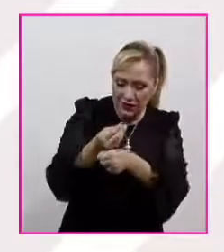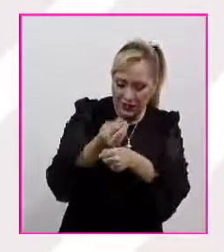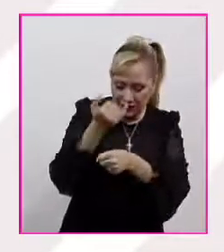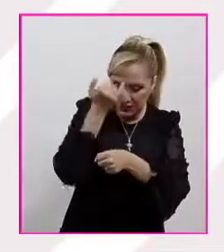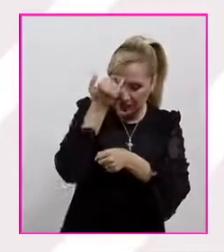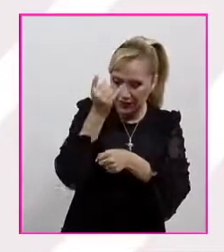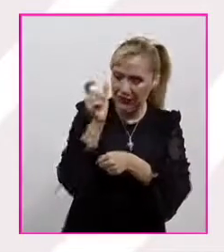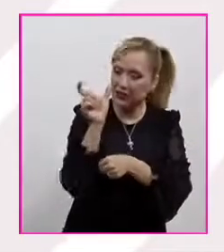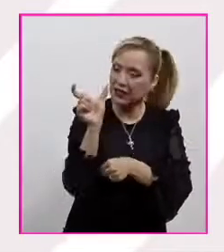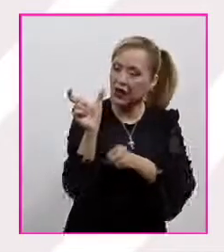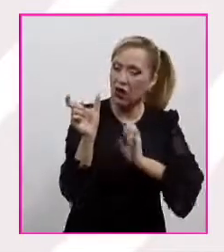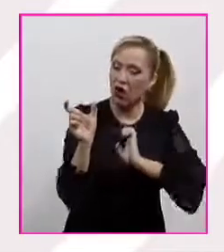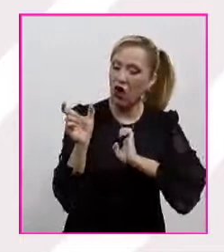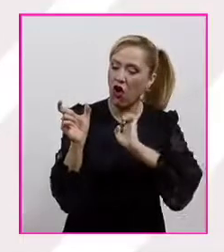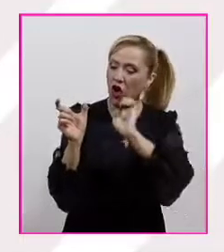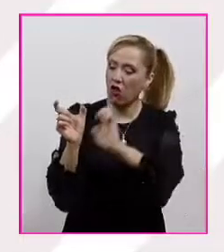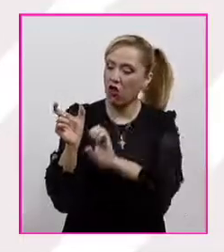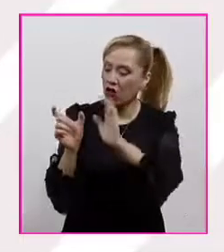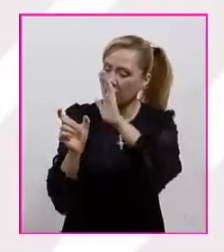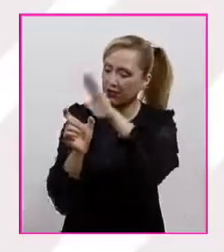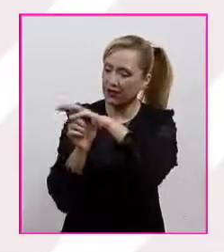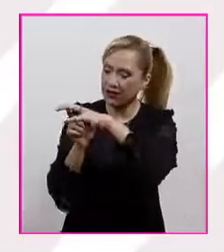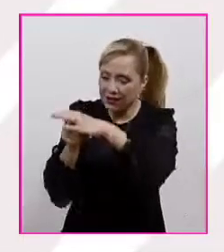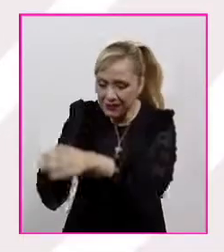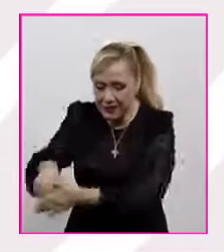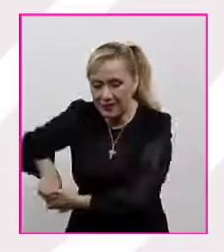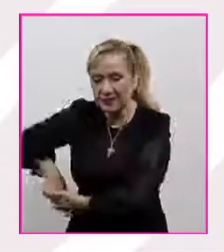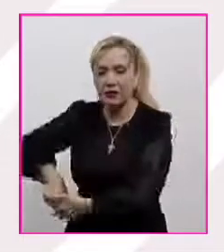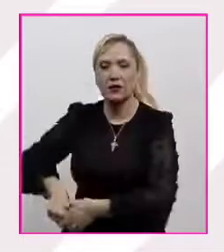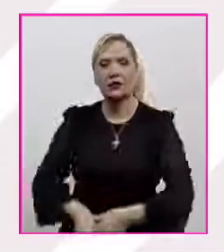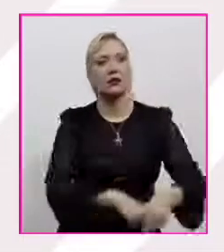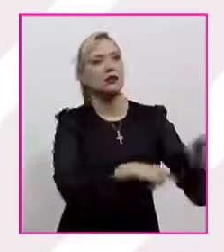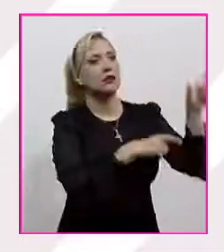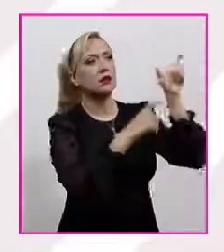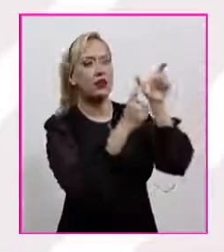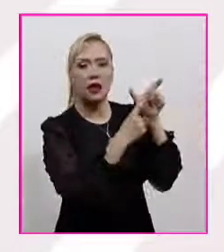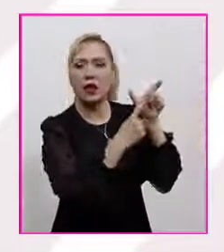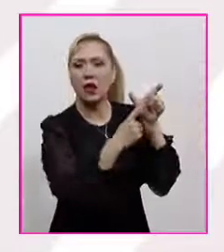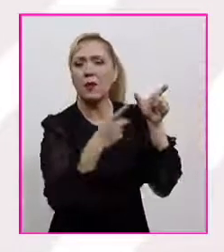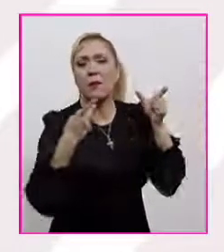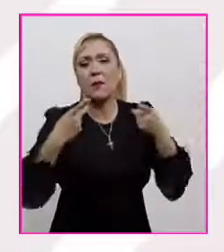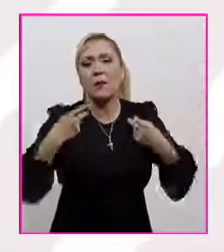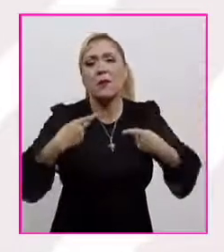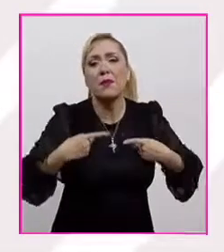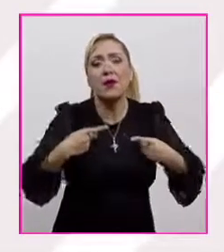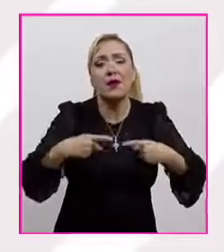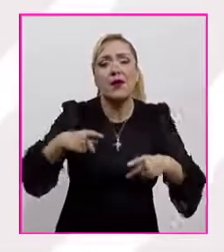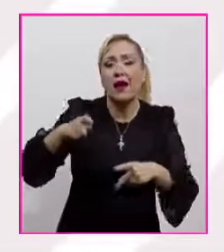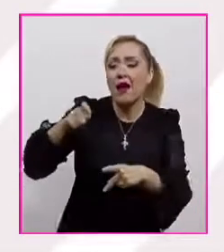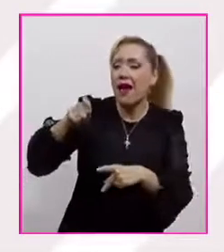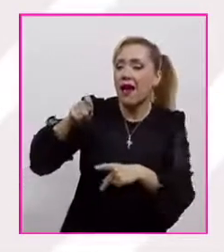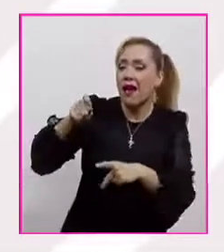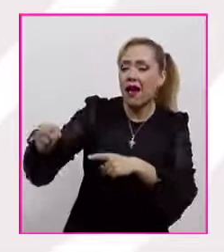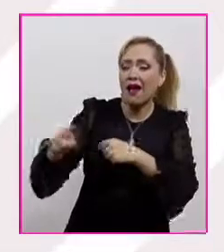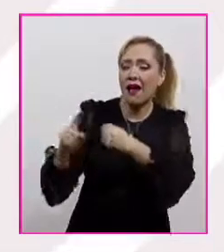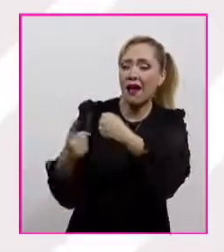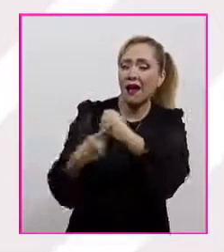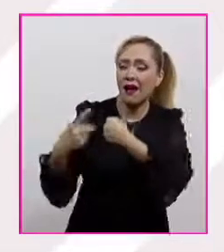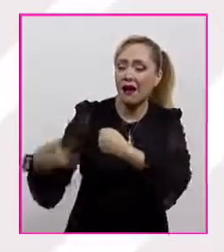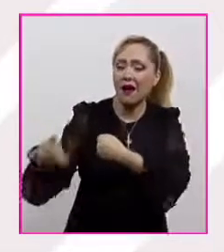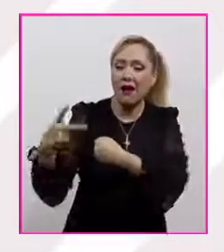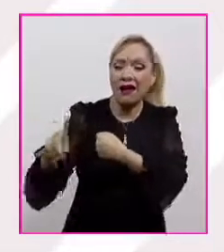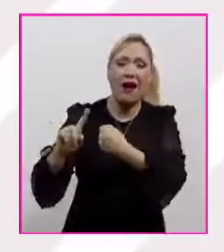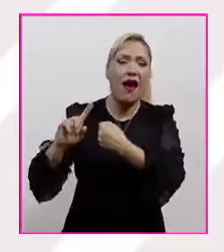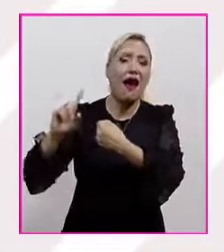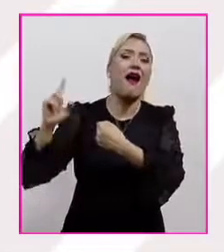que es lo que prevalece mayormente respecto de la migración. Y por supuesto que si lo primero que tengo, si la primera información que tengo